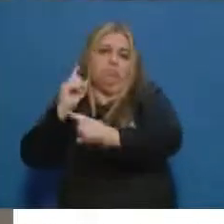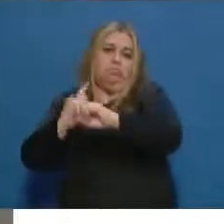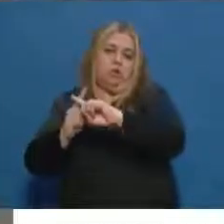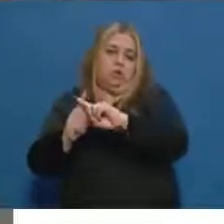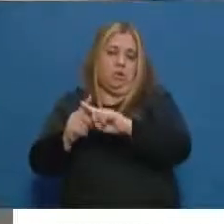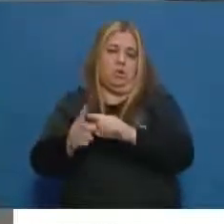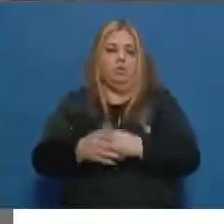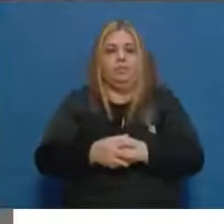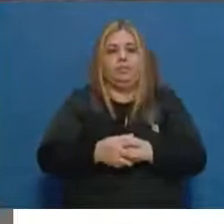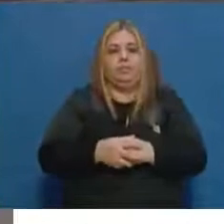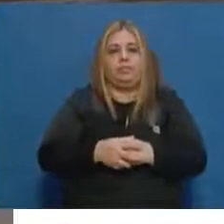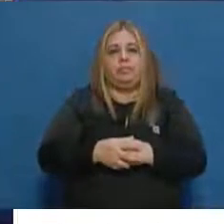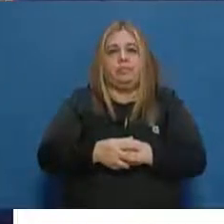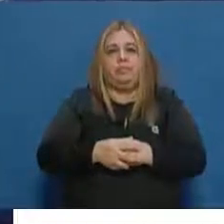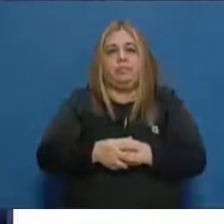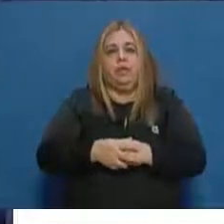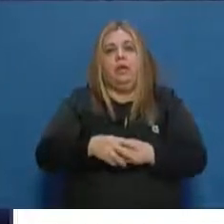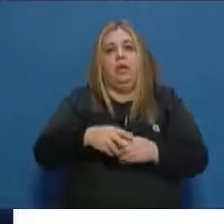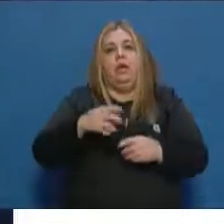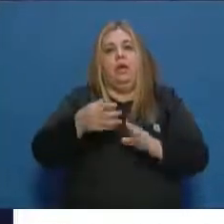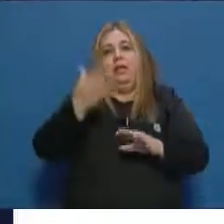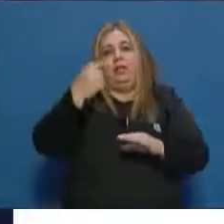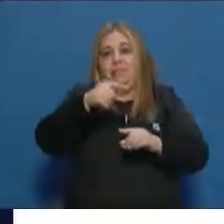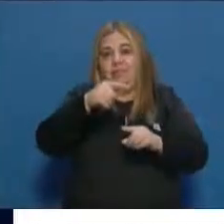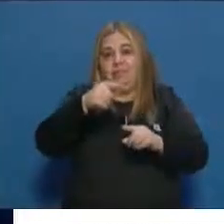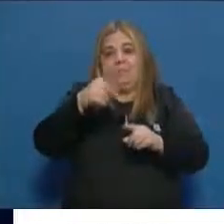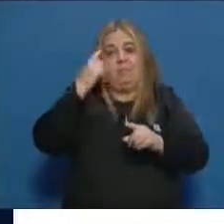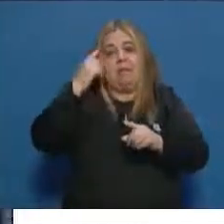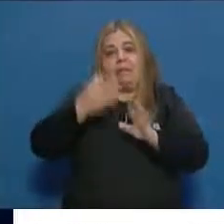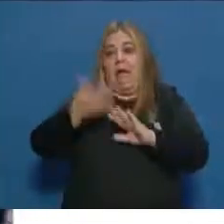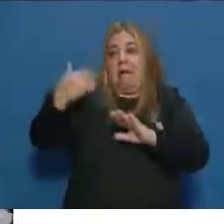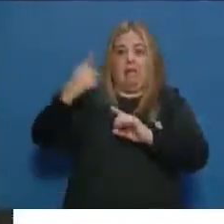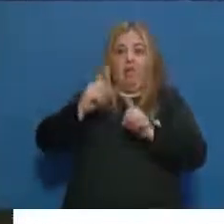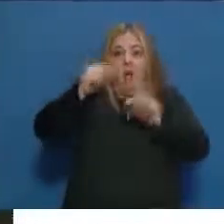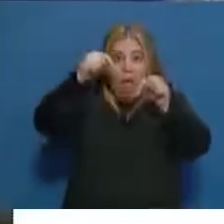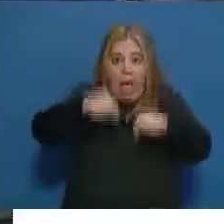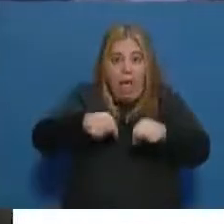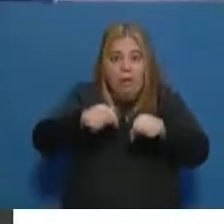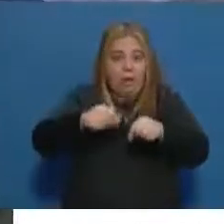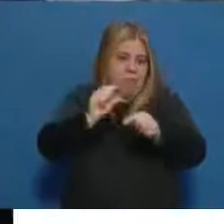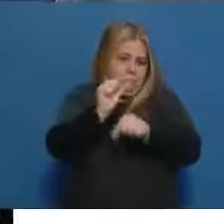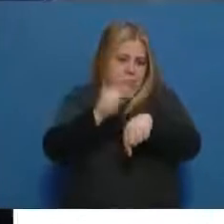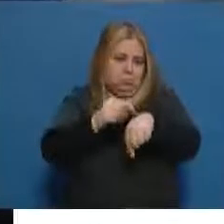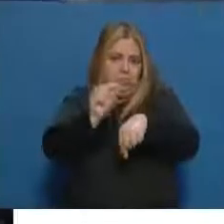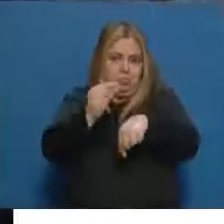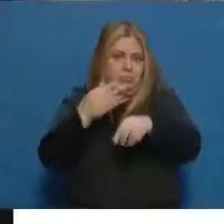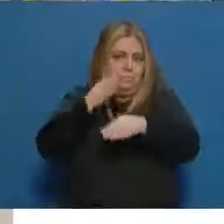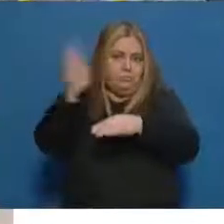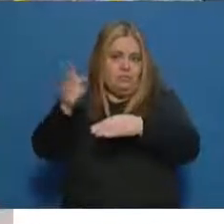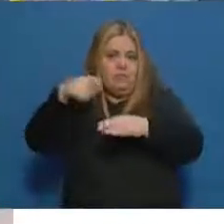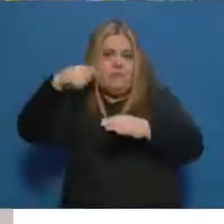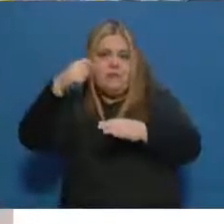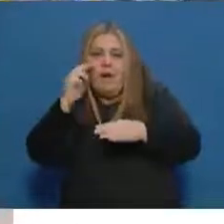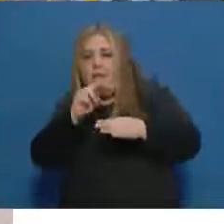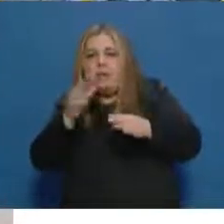varios días, estas imágenes corresponden a hace minutos nada más, donde pudimos comprobar que la actividad en el mercado cooperativo de Godoy